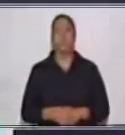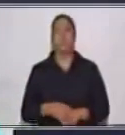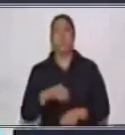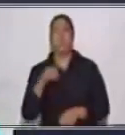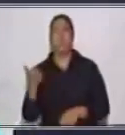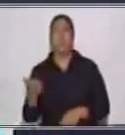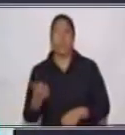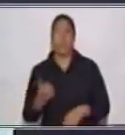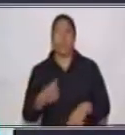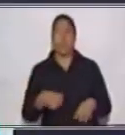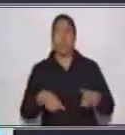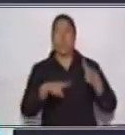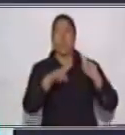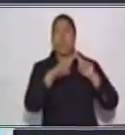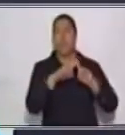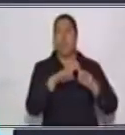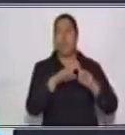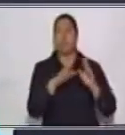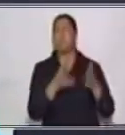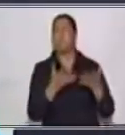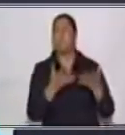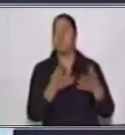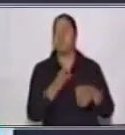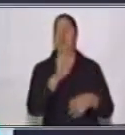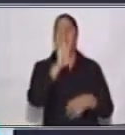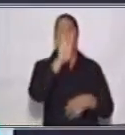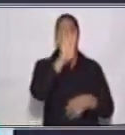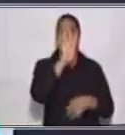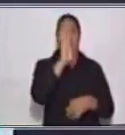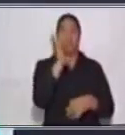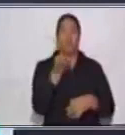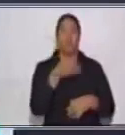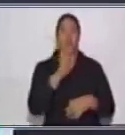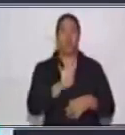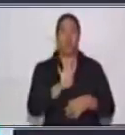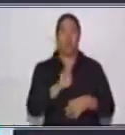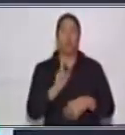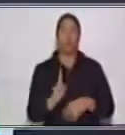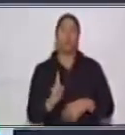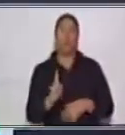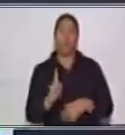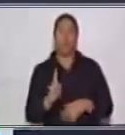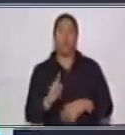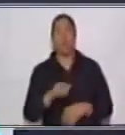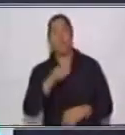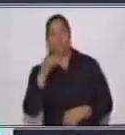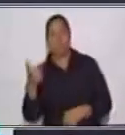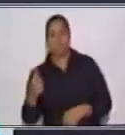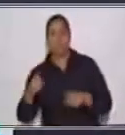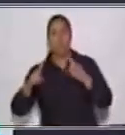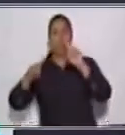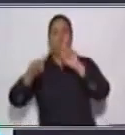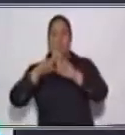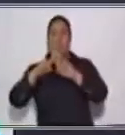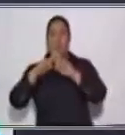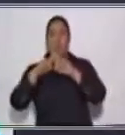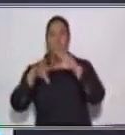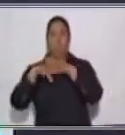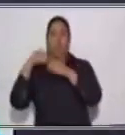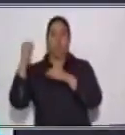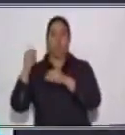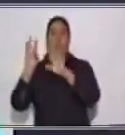entonces, 4 dentro de 4 es 1 y x es igual a 8 dividido